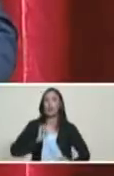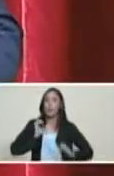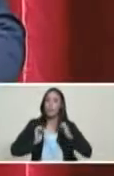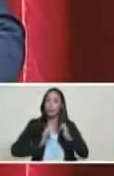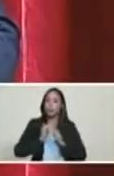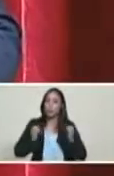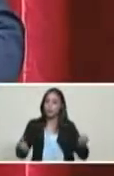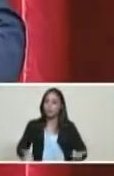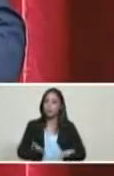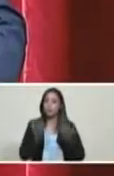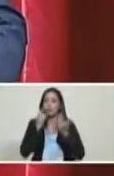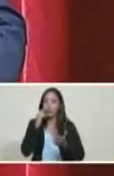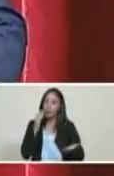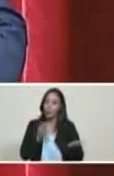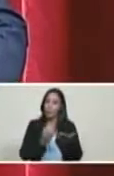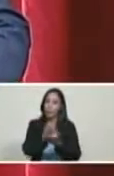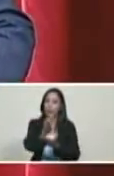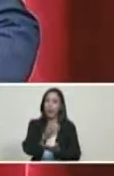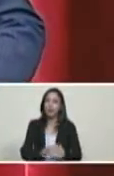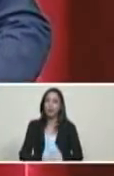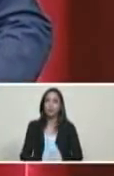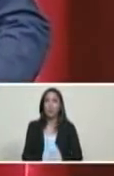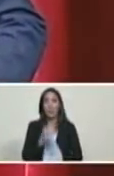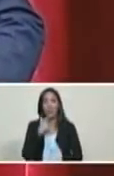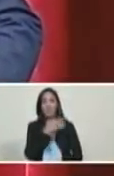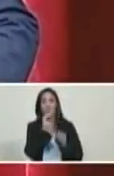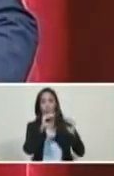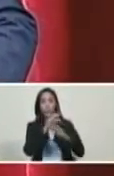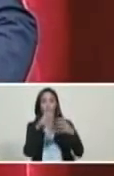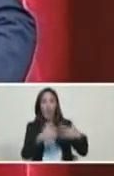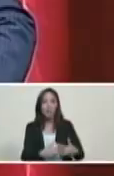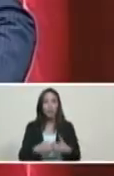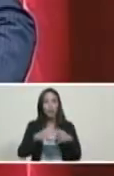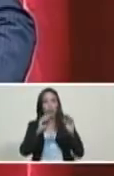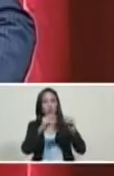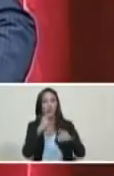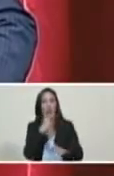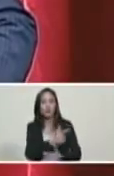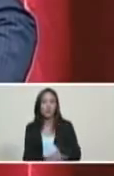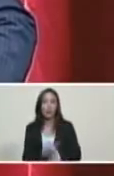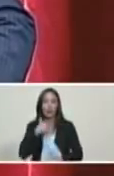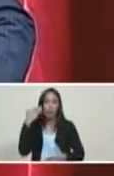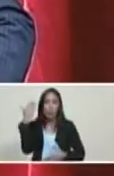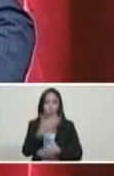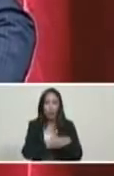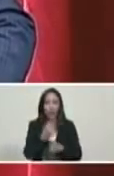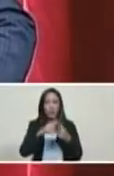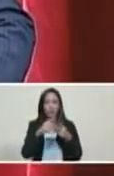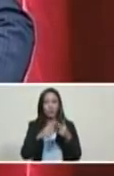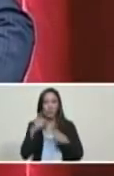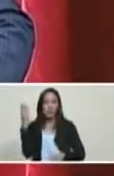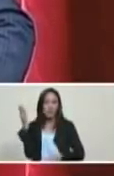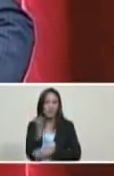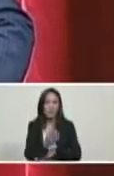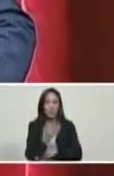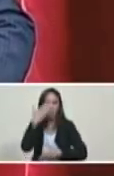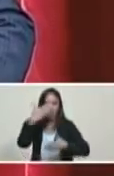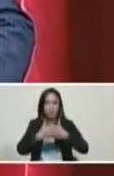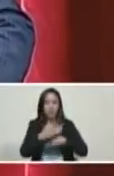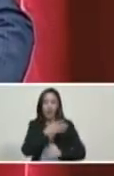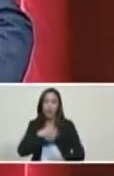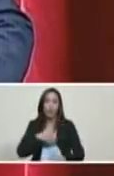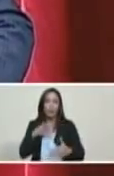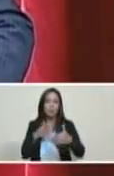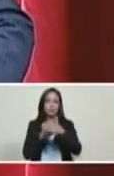a seguir adelante y a decirle al imperialismo norteamericano, ni con bloqueo ni sanciones podrán detener